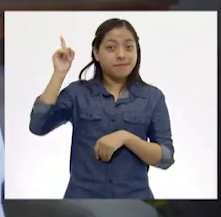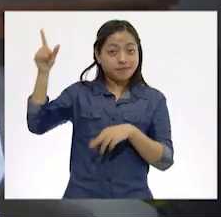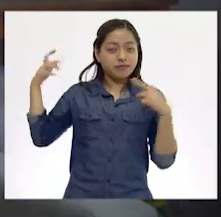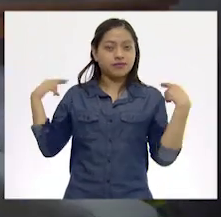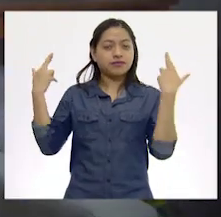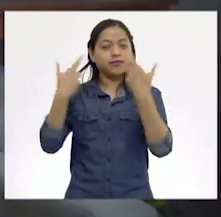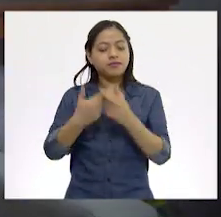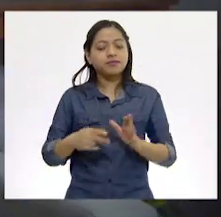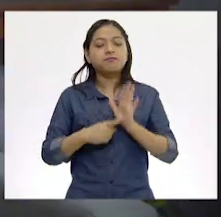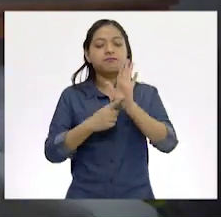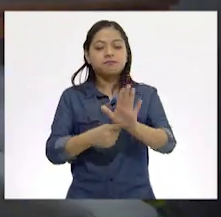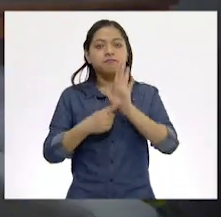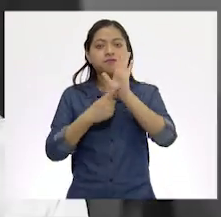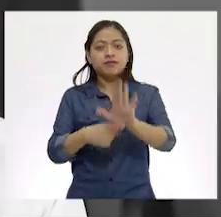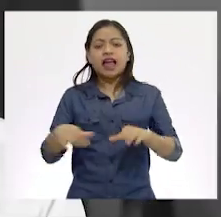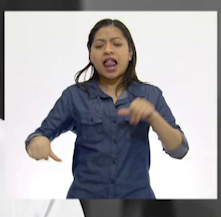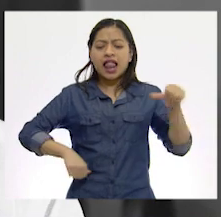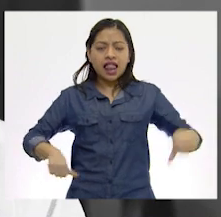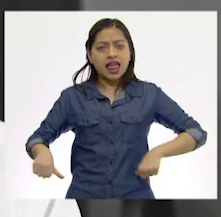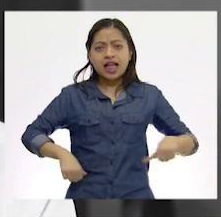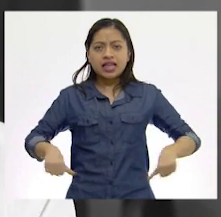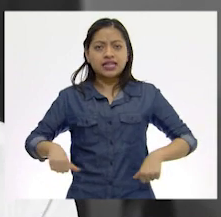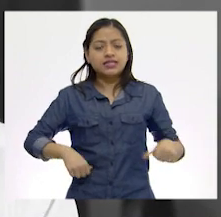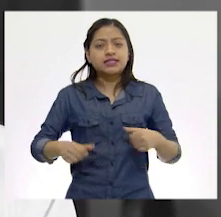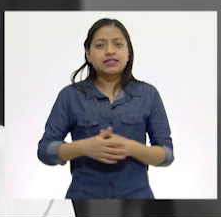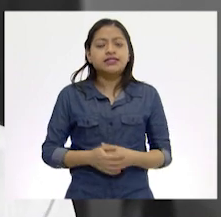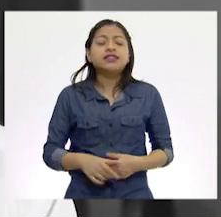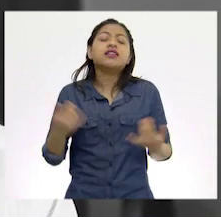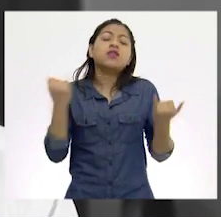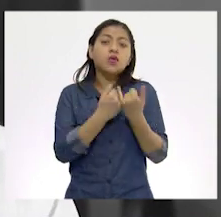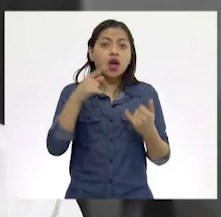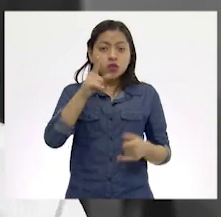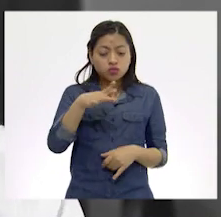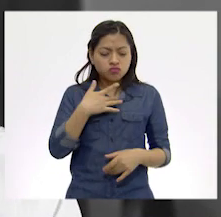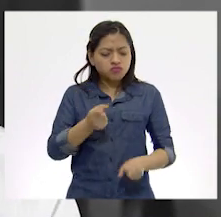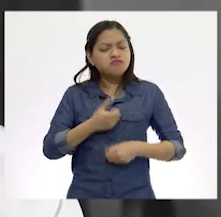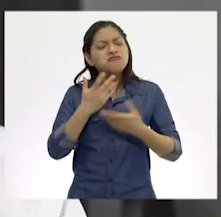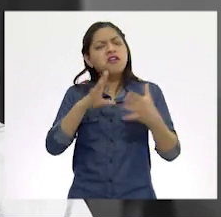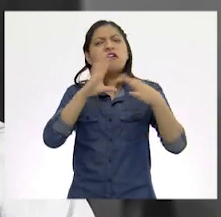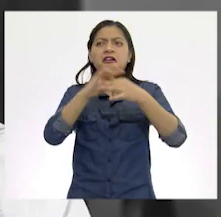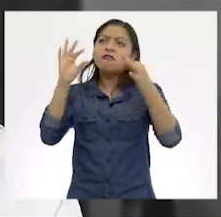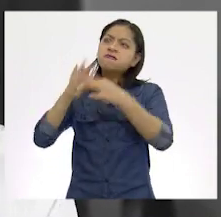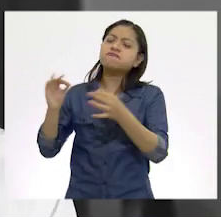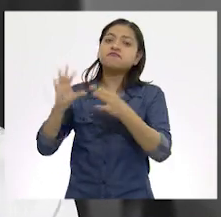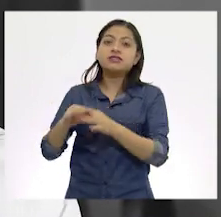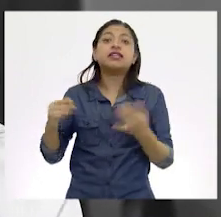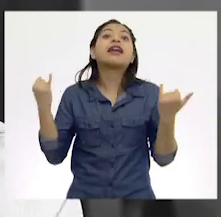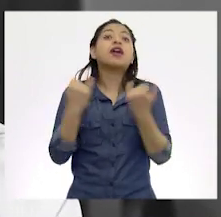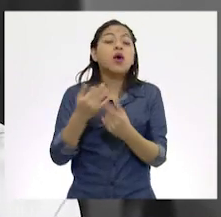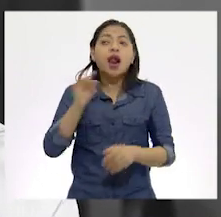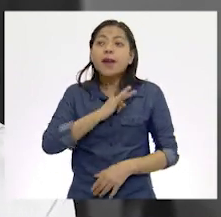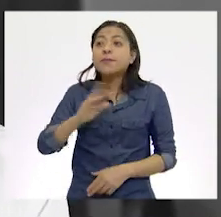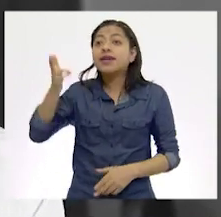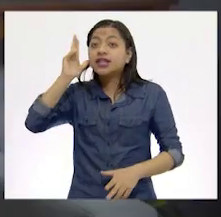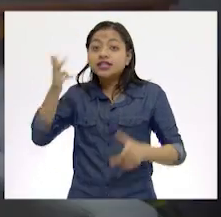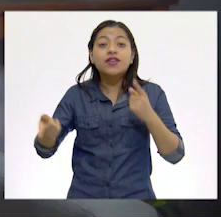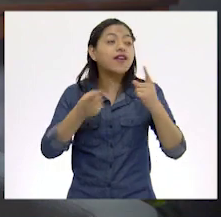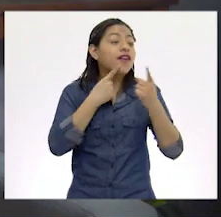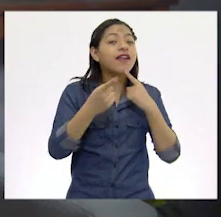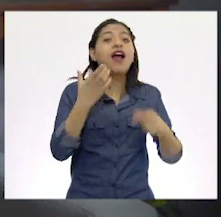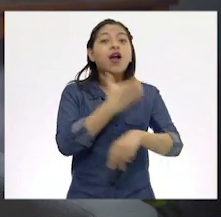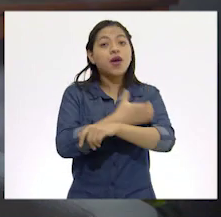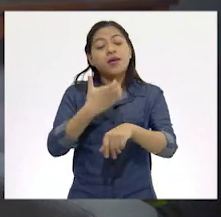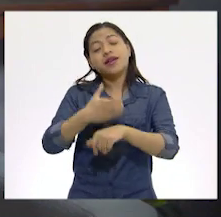da muchas actividades de decir lo que queramos, como de saludarnos y dejarnos hablar entre nosotros.